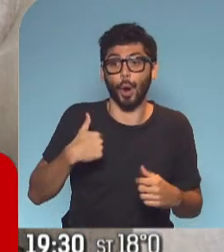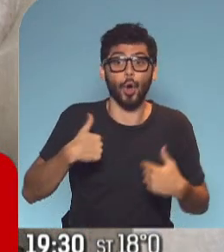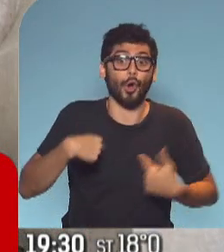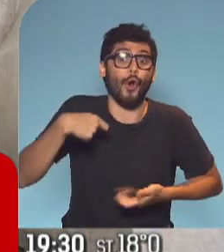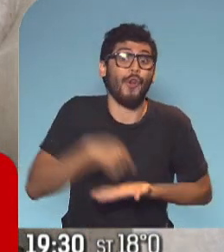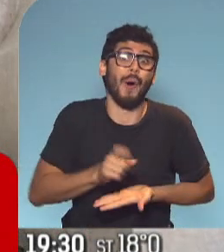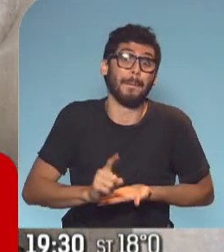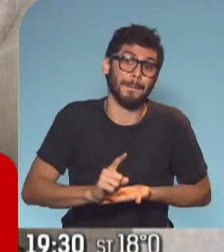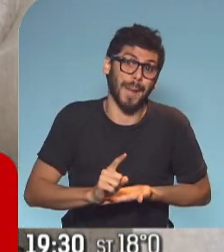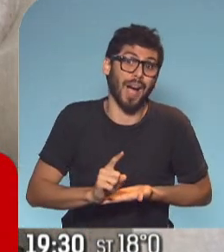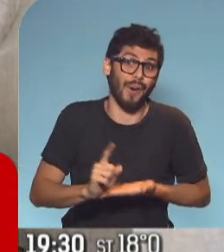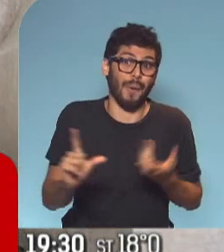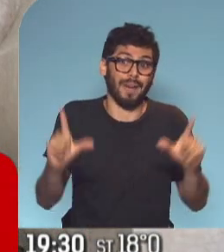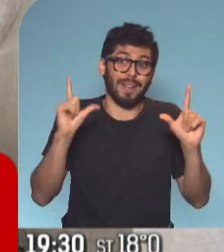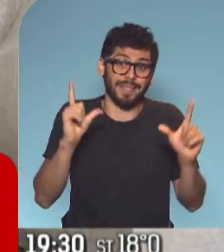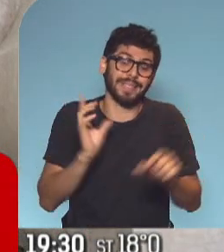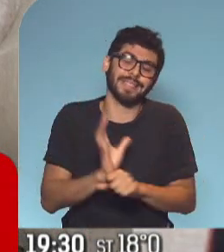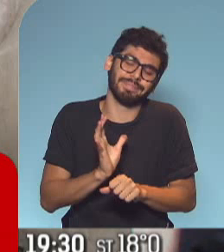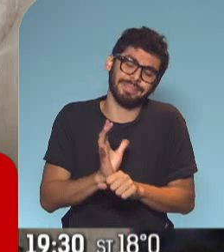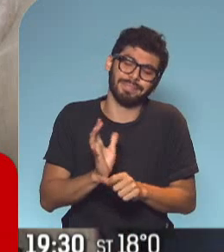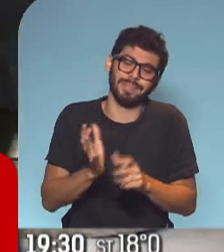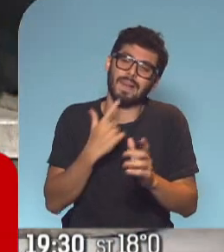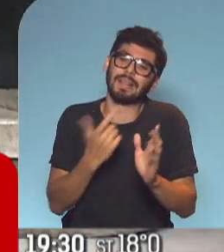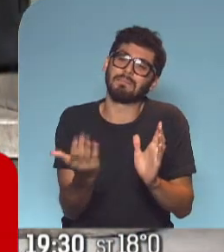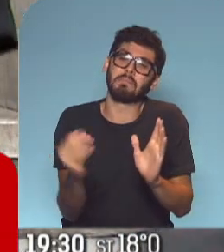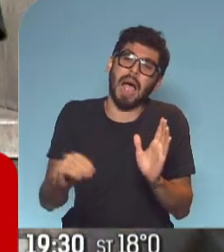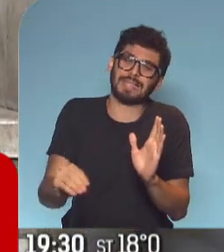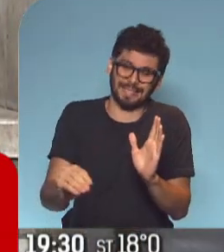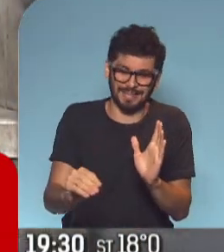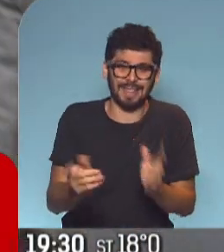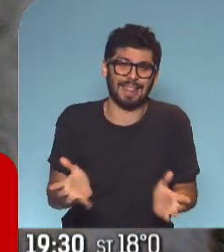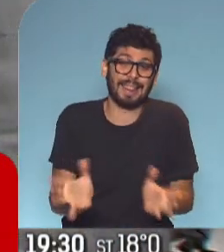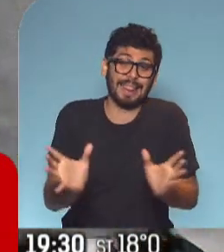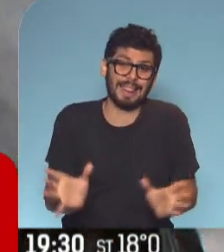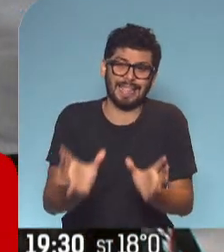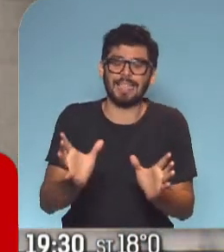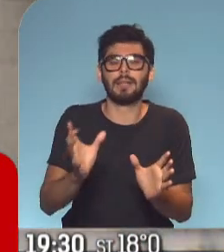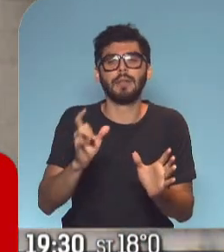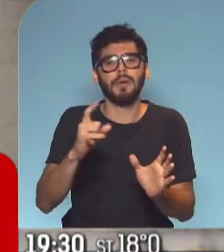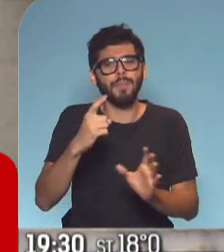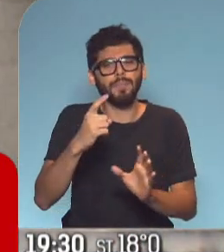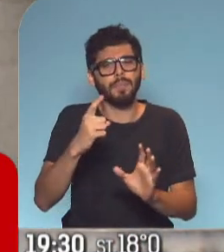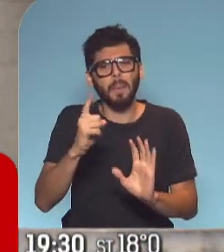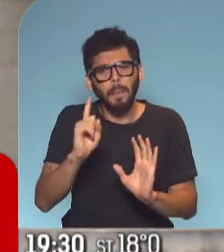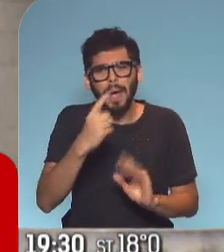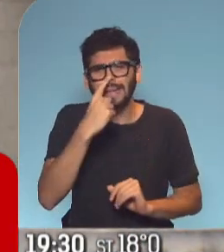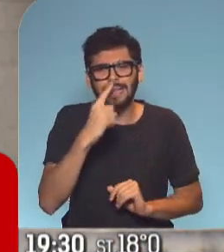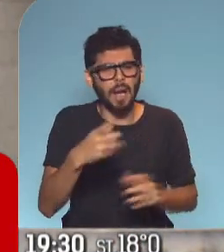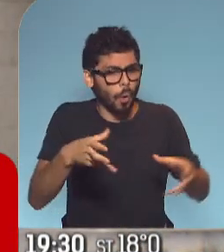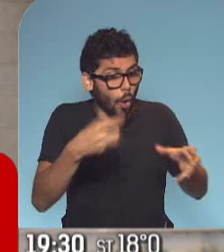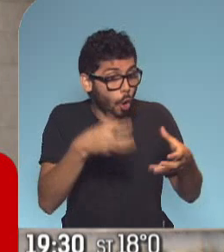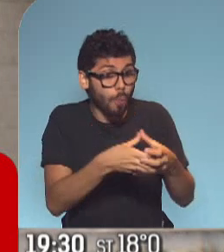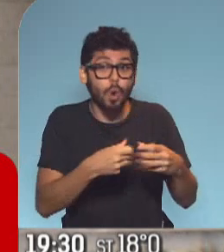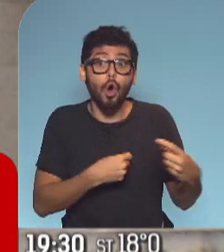la que tiene que hacer el aporte en términos fiscales me resulta muy interesante hay que poner mucho la lupa en que va a ser la oposición cuando se